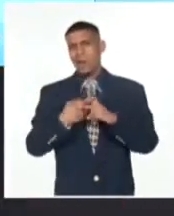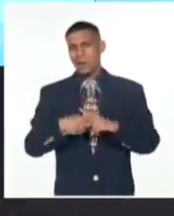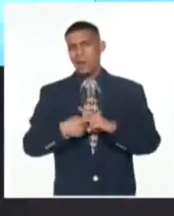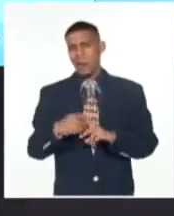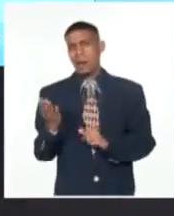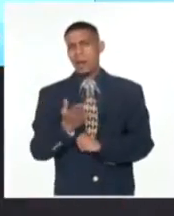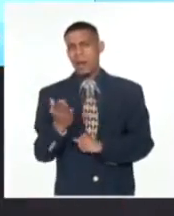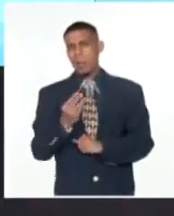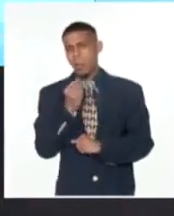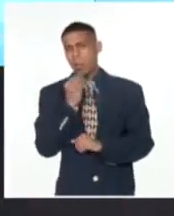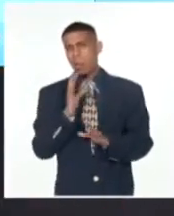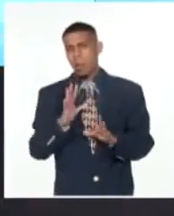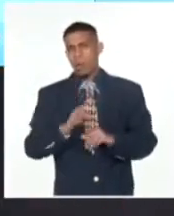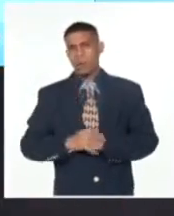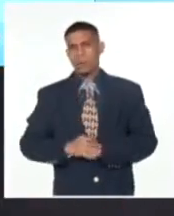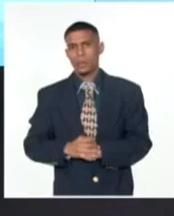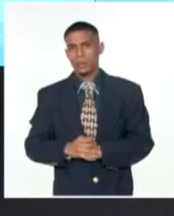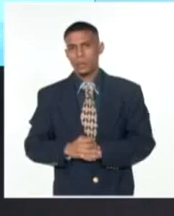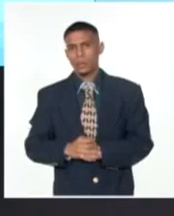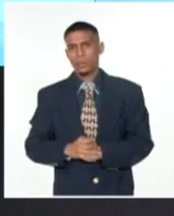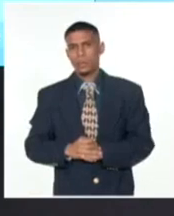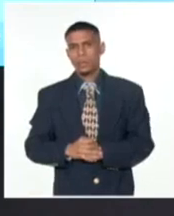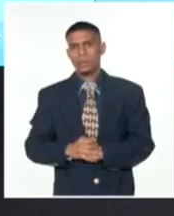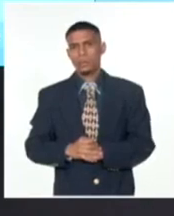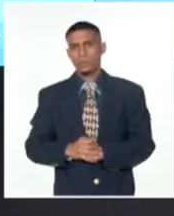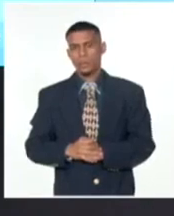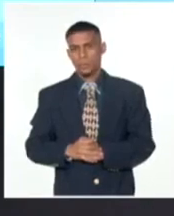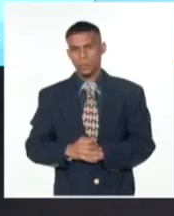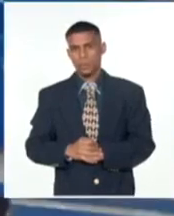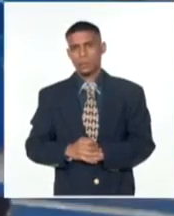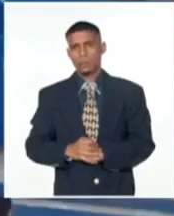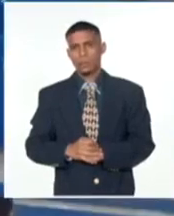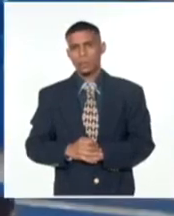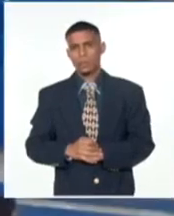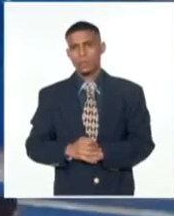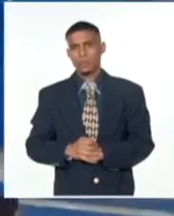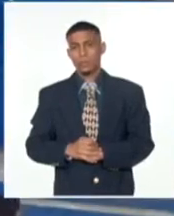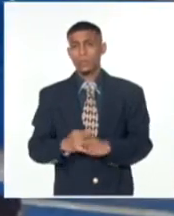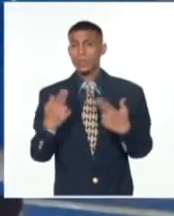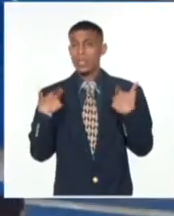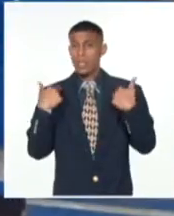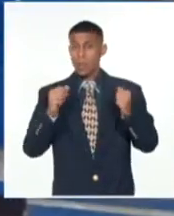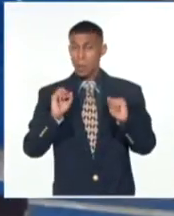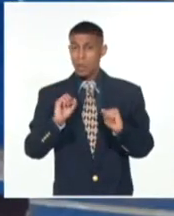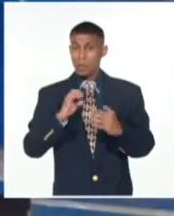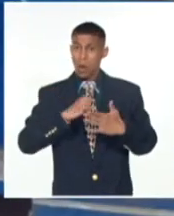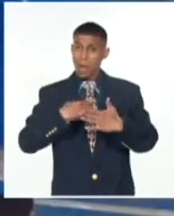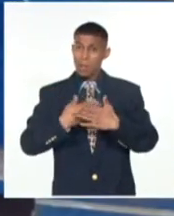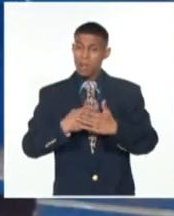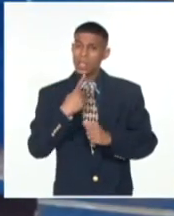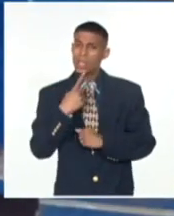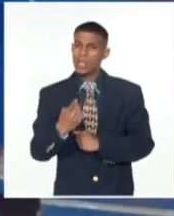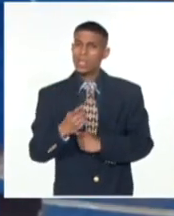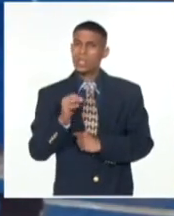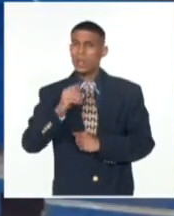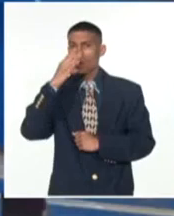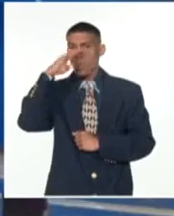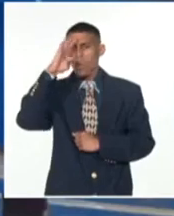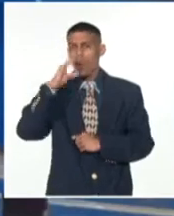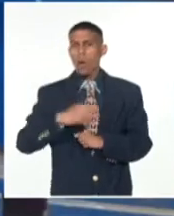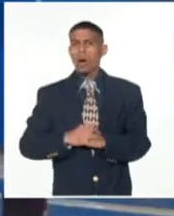sin que haya un daño en el resto de los elementos de la turbina. Directivos señalan que en el país